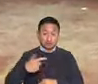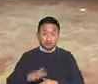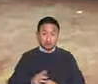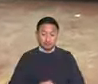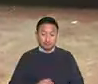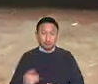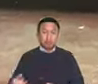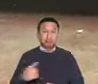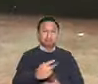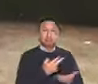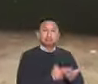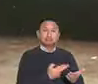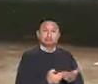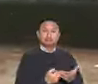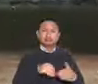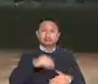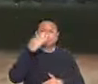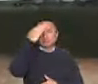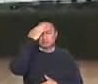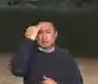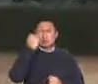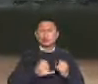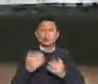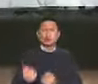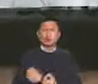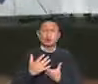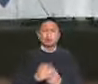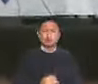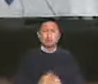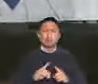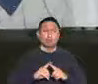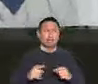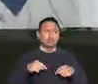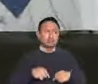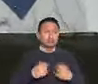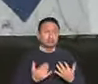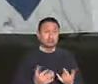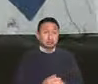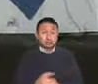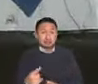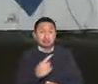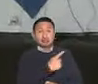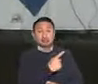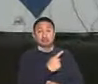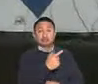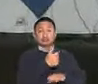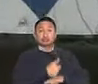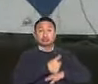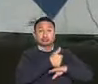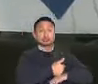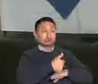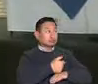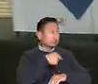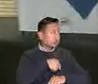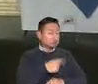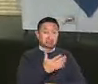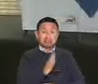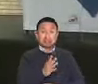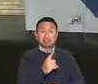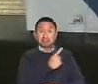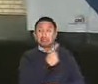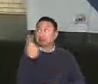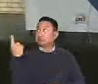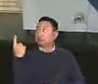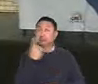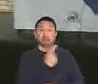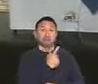a sesionar para conocer el último informe. Sin embargo, hasta esta hora, como podemos observar, ninguno de los delegados se encuentra aquí.